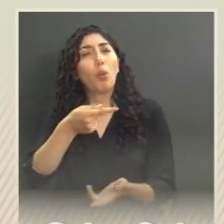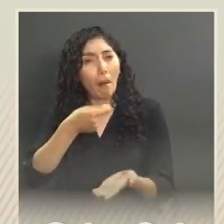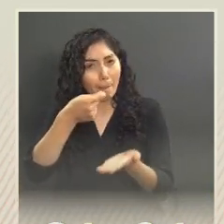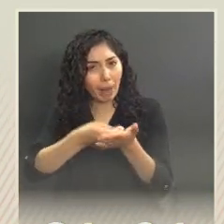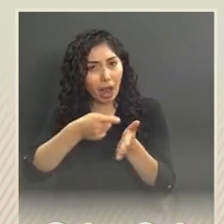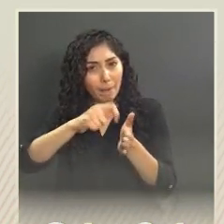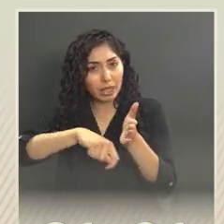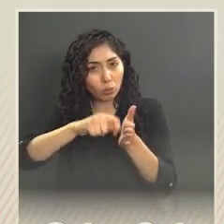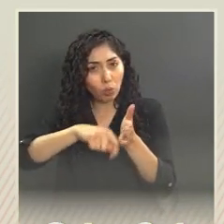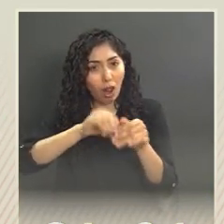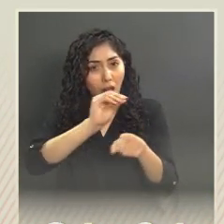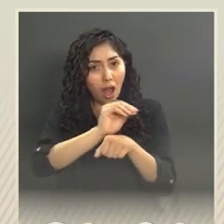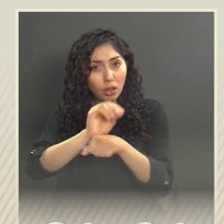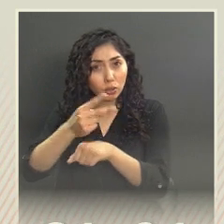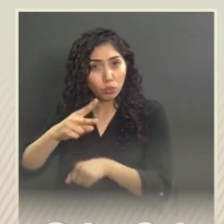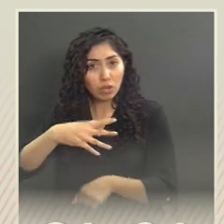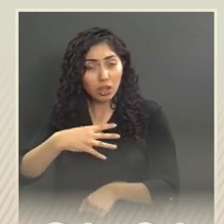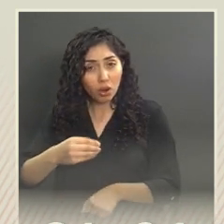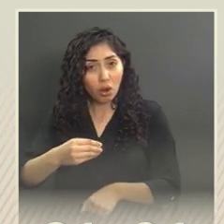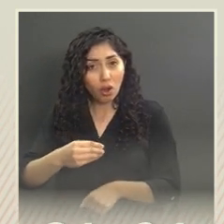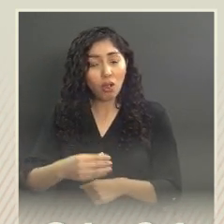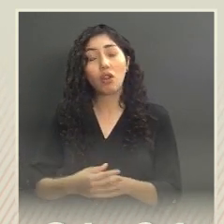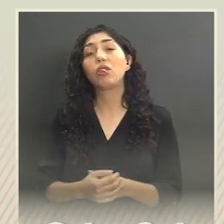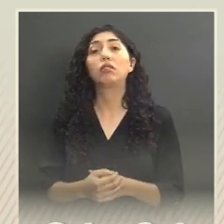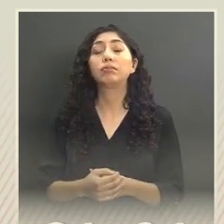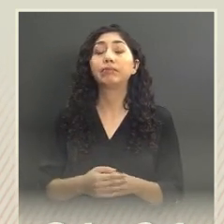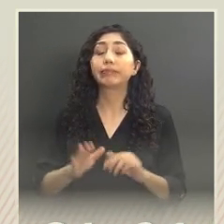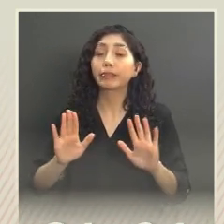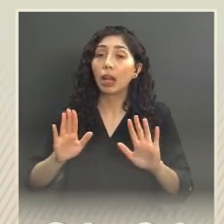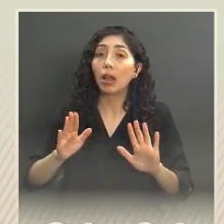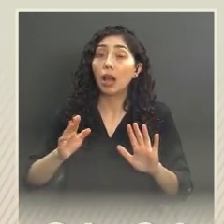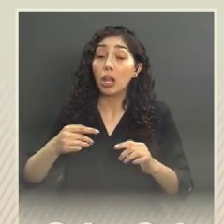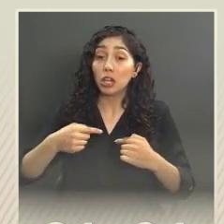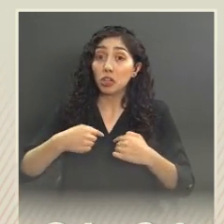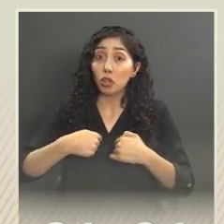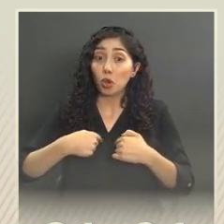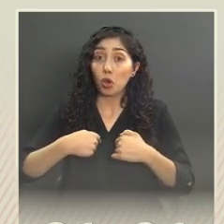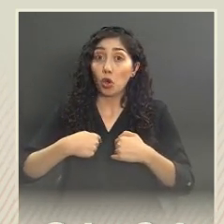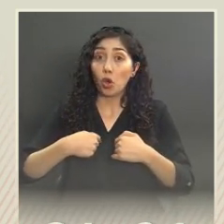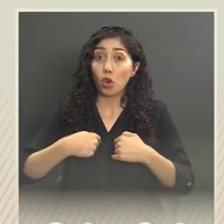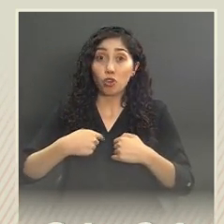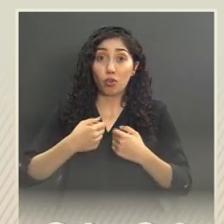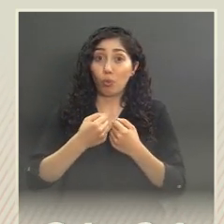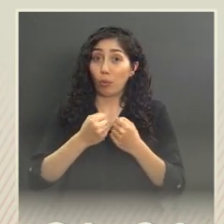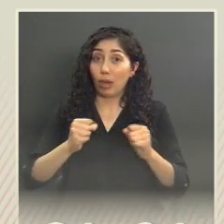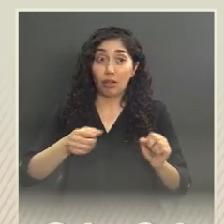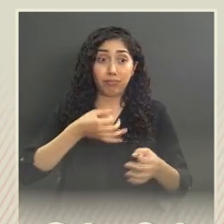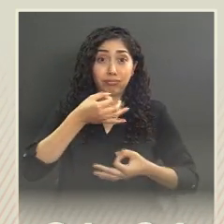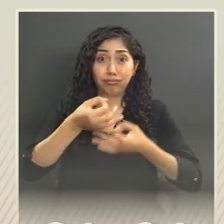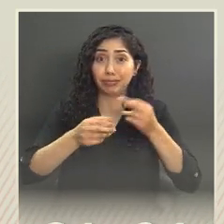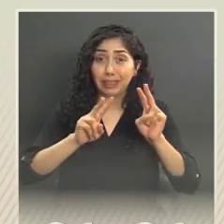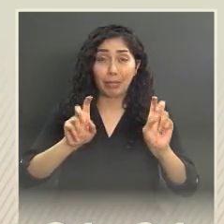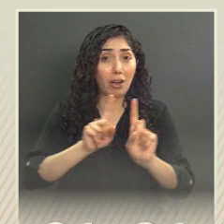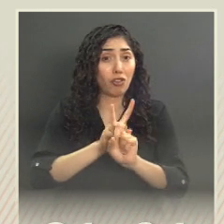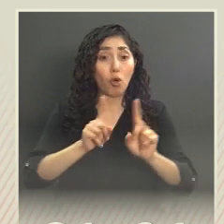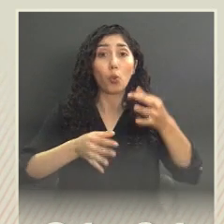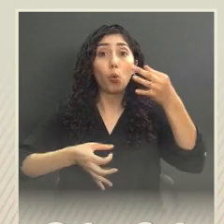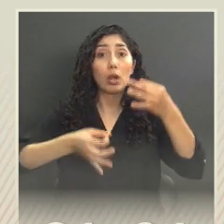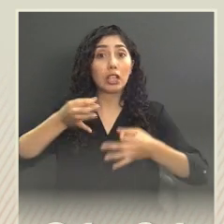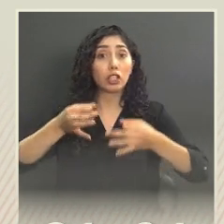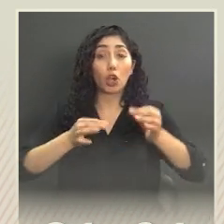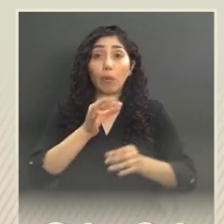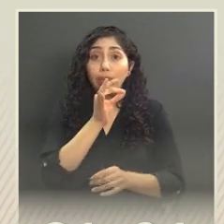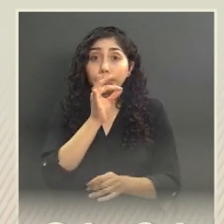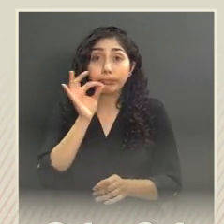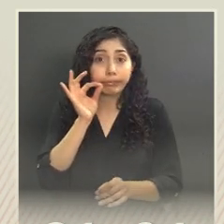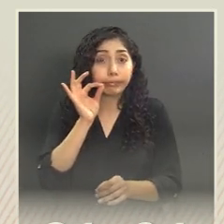alimenticia de sus hijos? Mire, yo no puedo hablar del tema. Es un juicio reservado que se va a llevar adelante